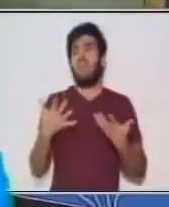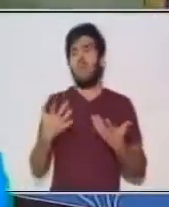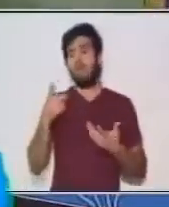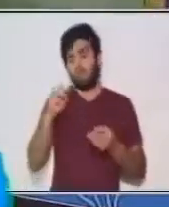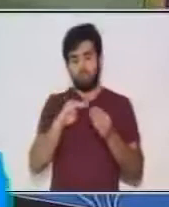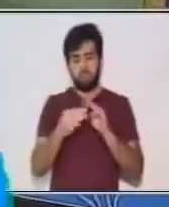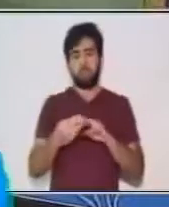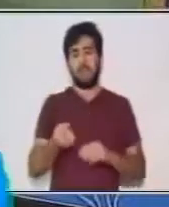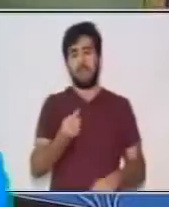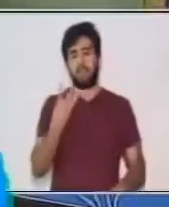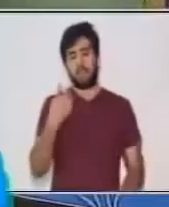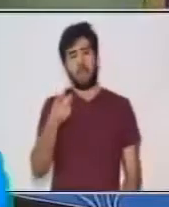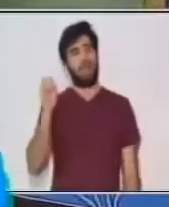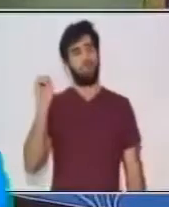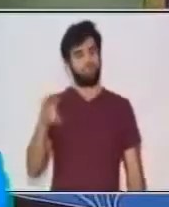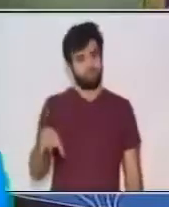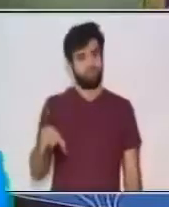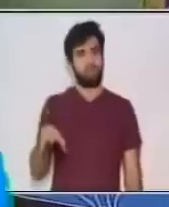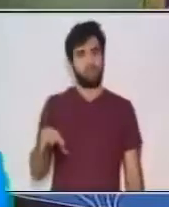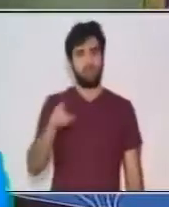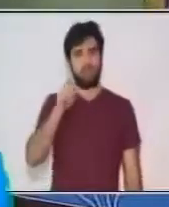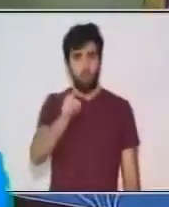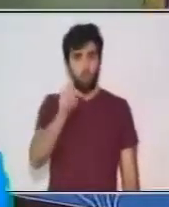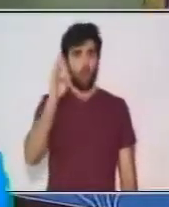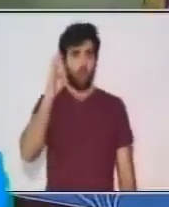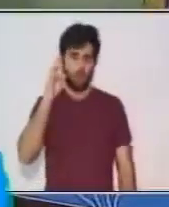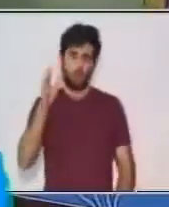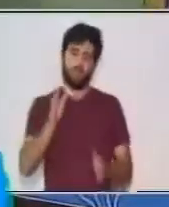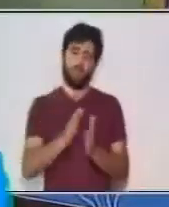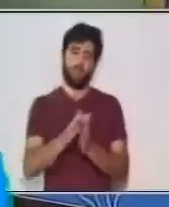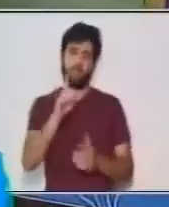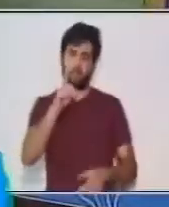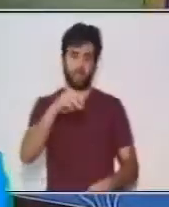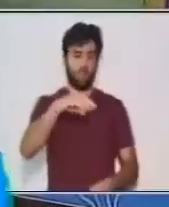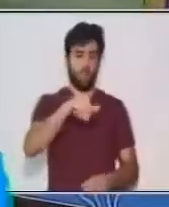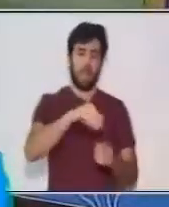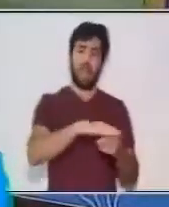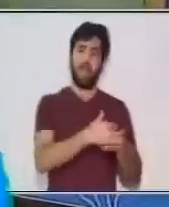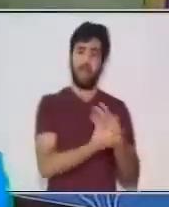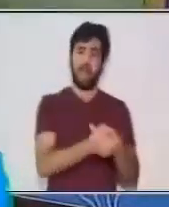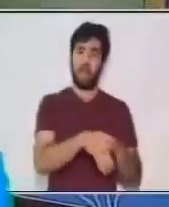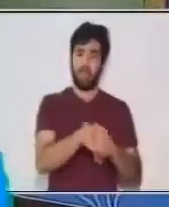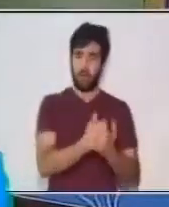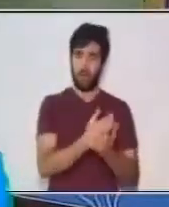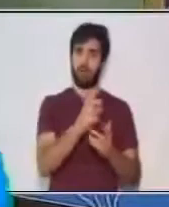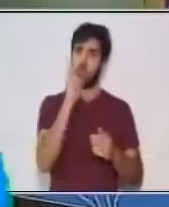de empezar te recomiendo que laves tus manos constantemente con agua y con jabón.